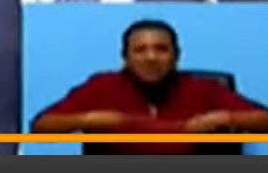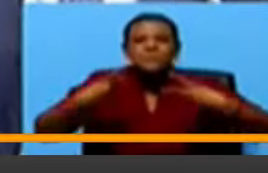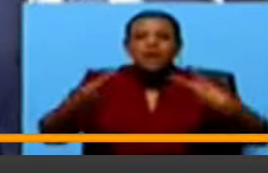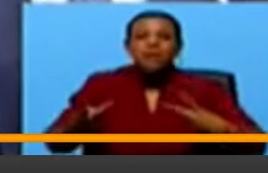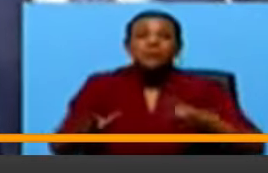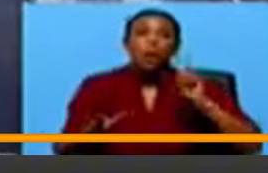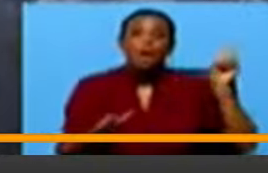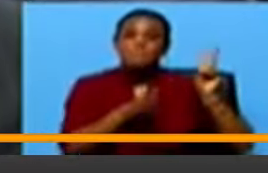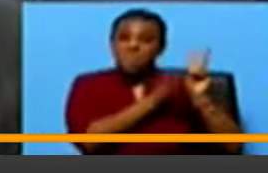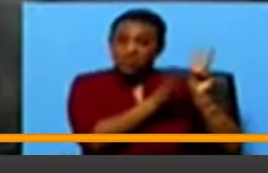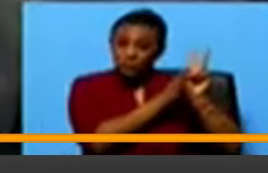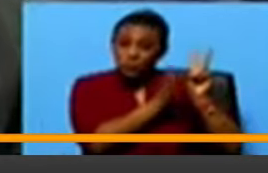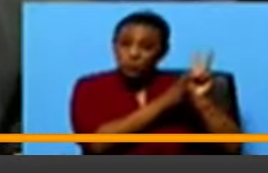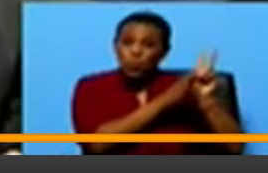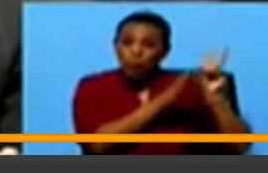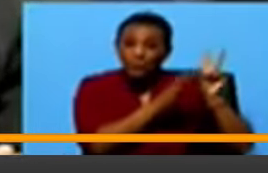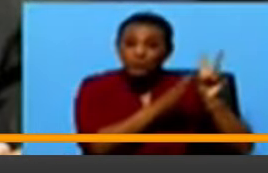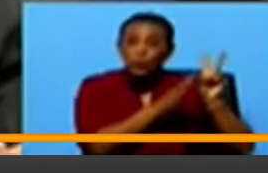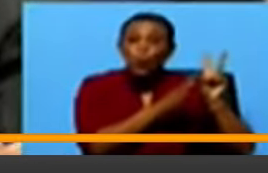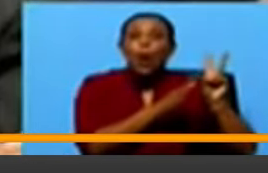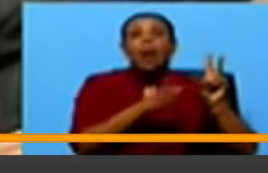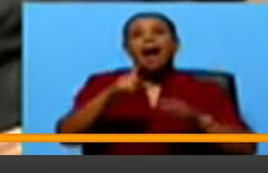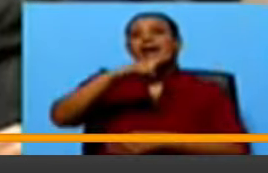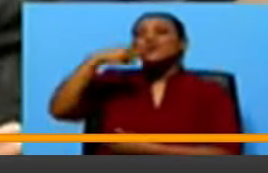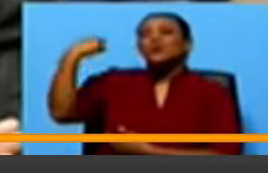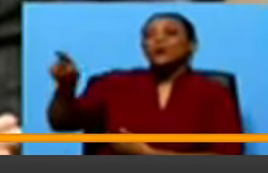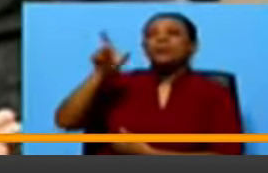renacimiento de la Gran Rusia.